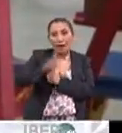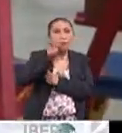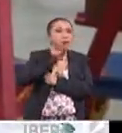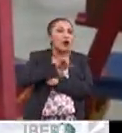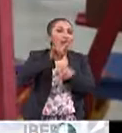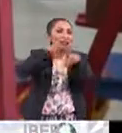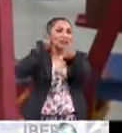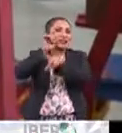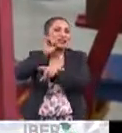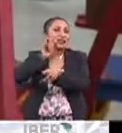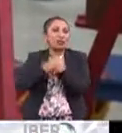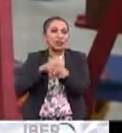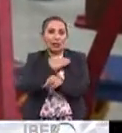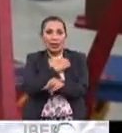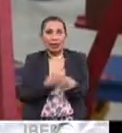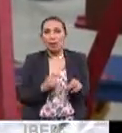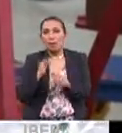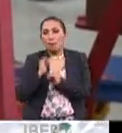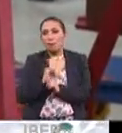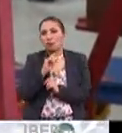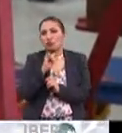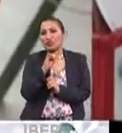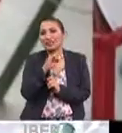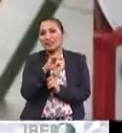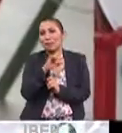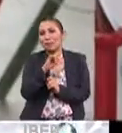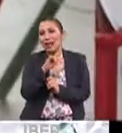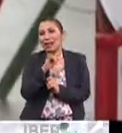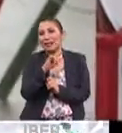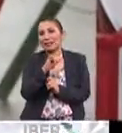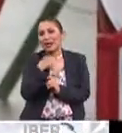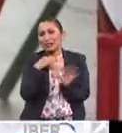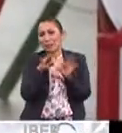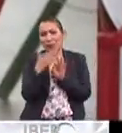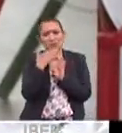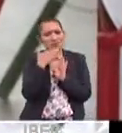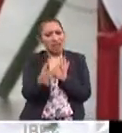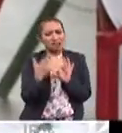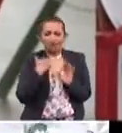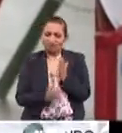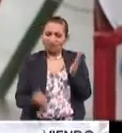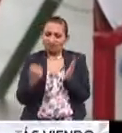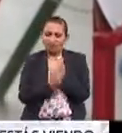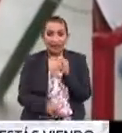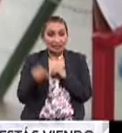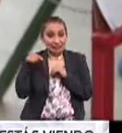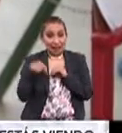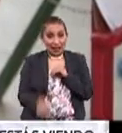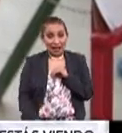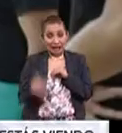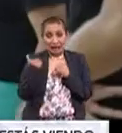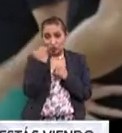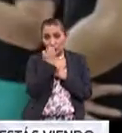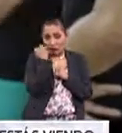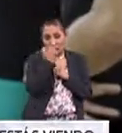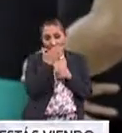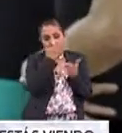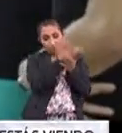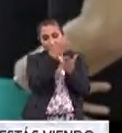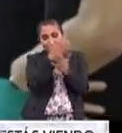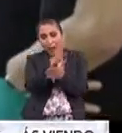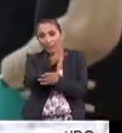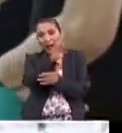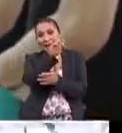Mujer y Diversidad Sexual de la Municipalidad. Y bueno, trabajando fuertemente, y hoy acá en las escuelas de trabajo